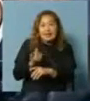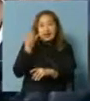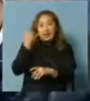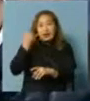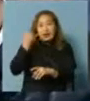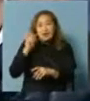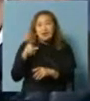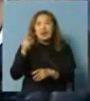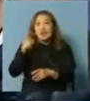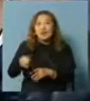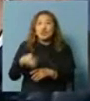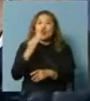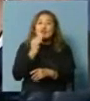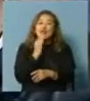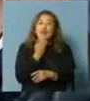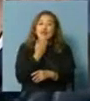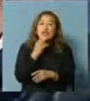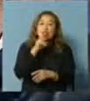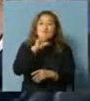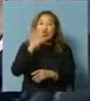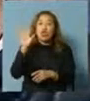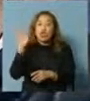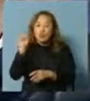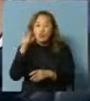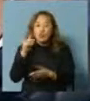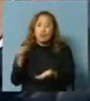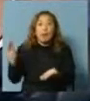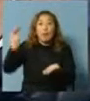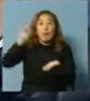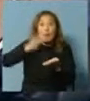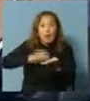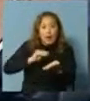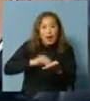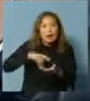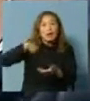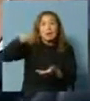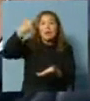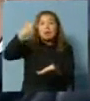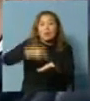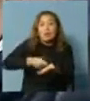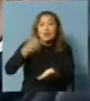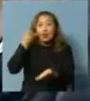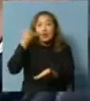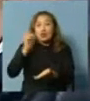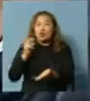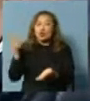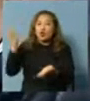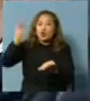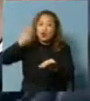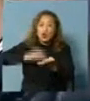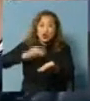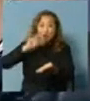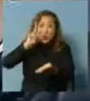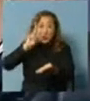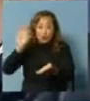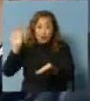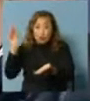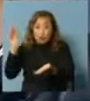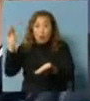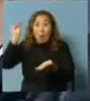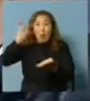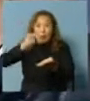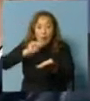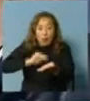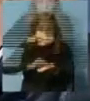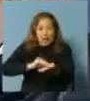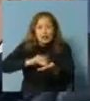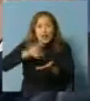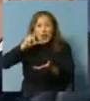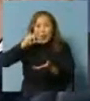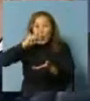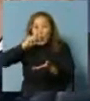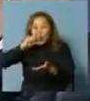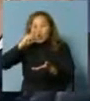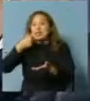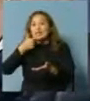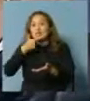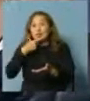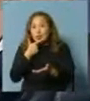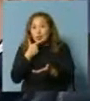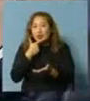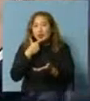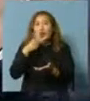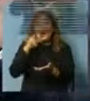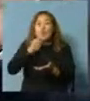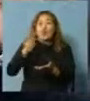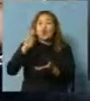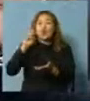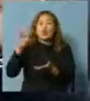mayo incorporar ya en abril 200 pesos para en mayo incorporar los otros 200 y incorporar en julio y en septiembre